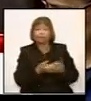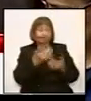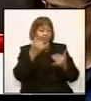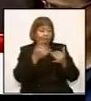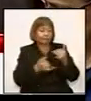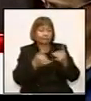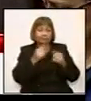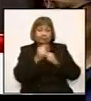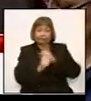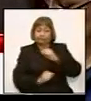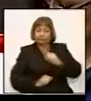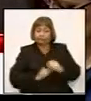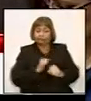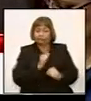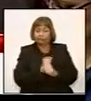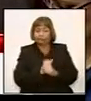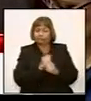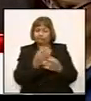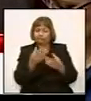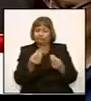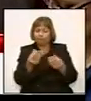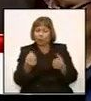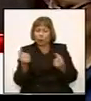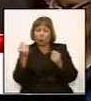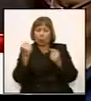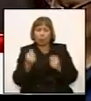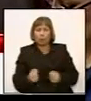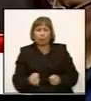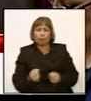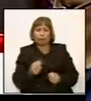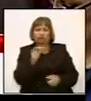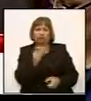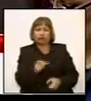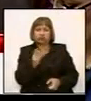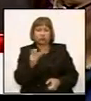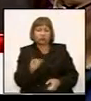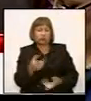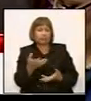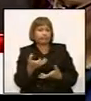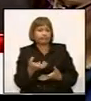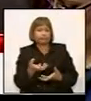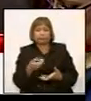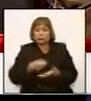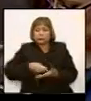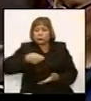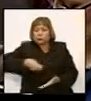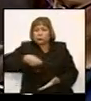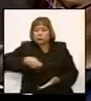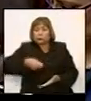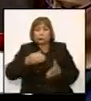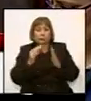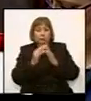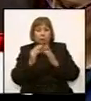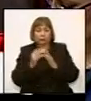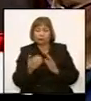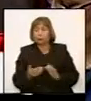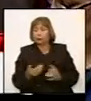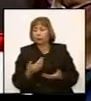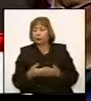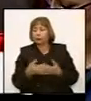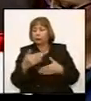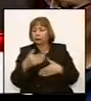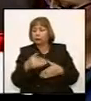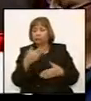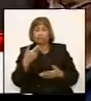últimos años muchos posesionarios o personas que se han alquilado inmuebles, que se han